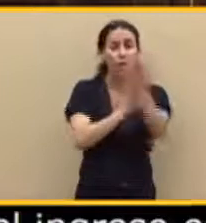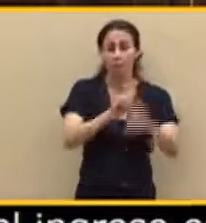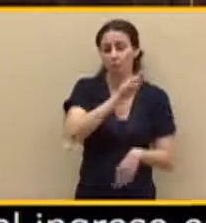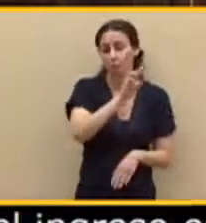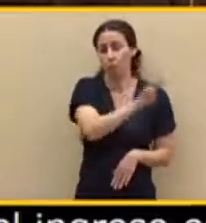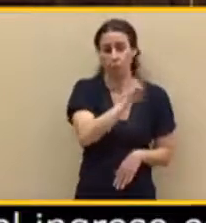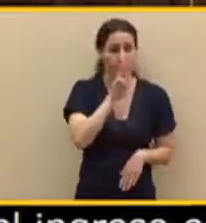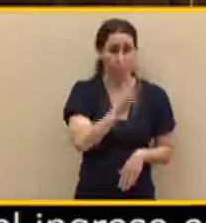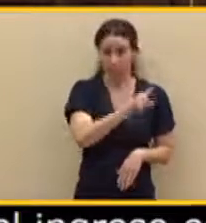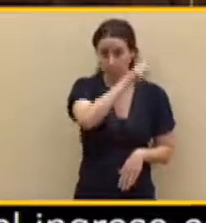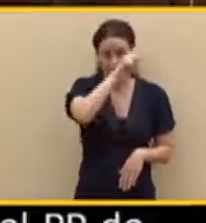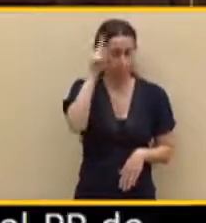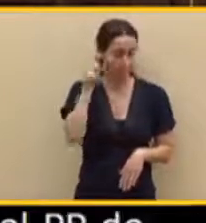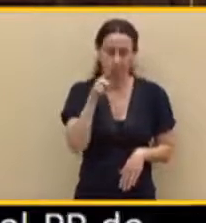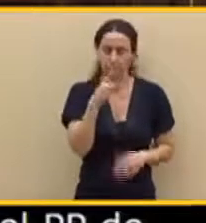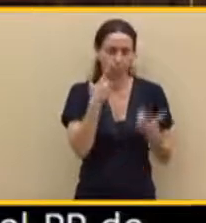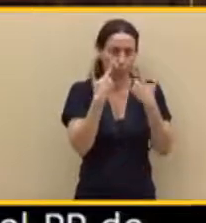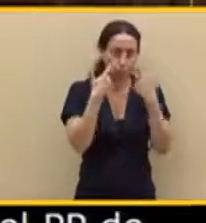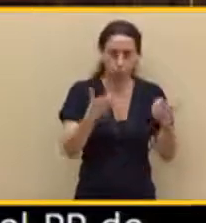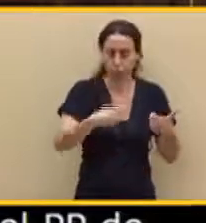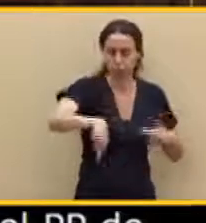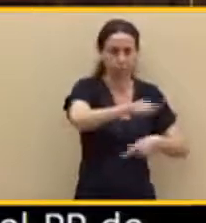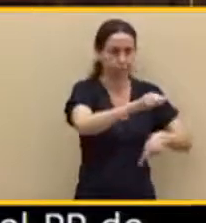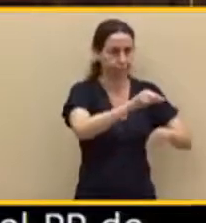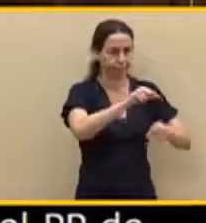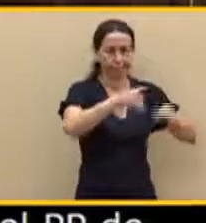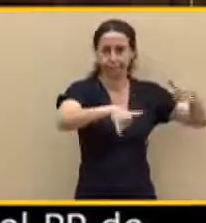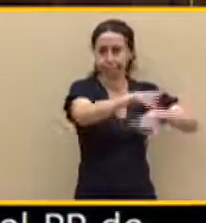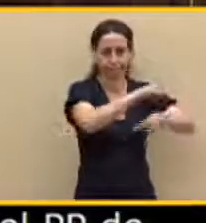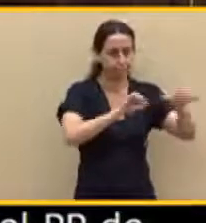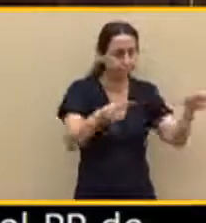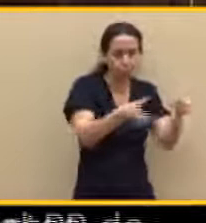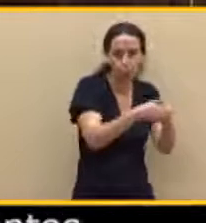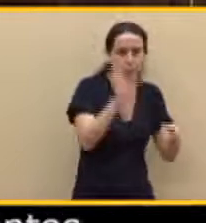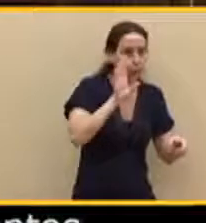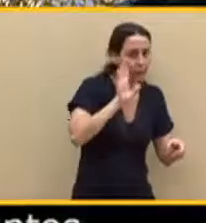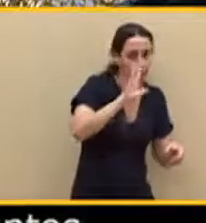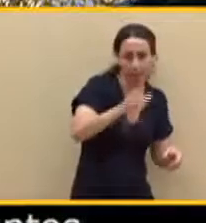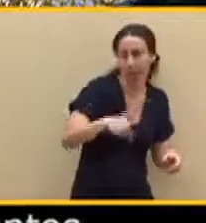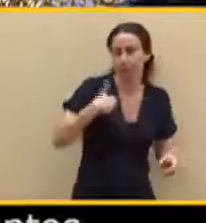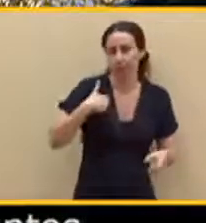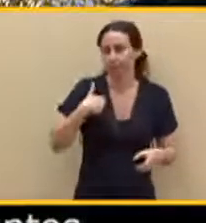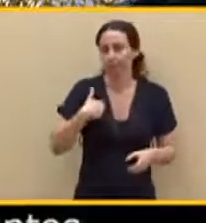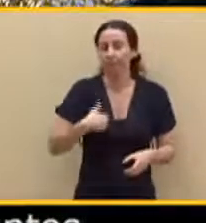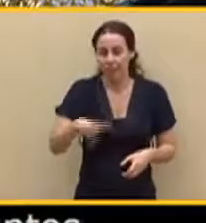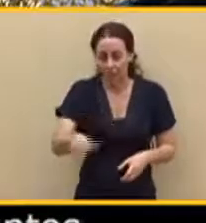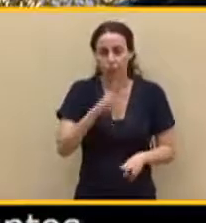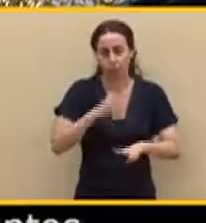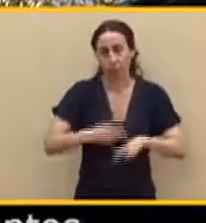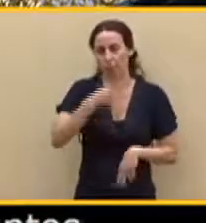organización dirigida por presuntos criminales organizados de la corrupción. ¡Qué vergüenza, señorías!